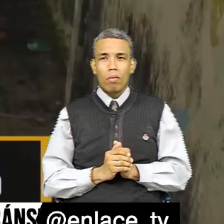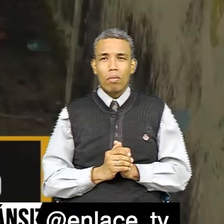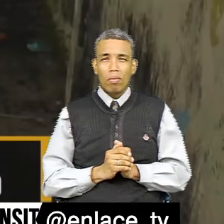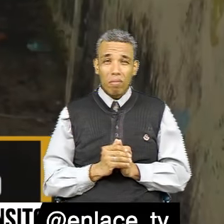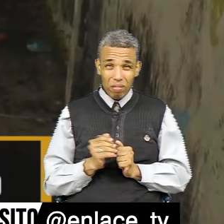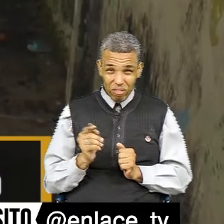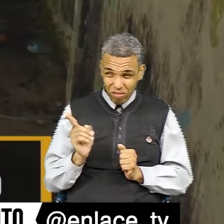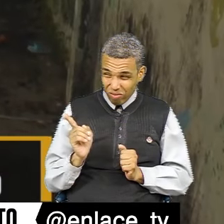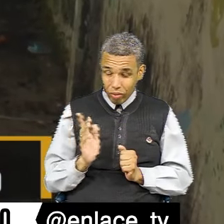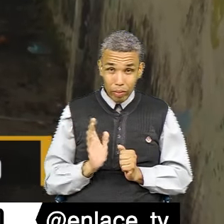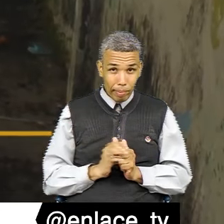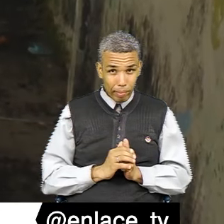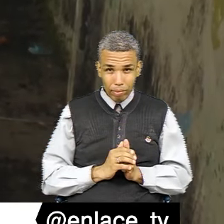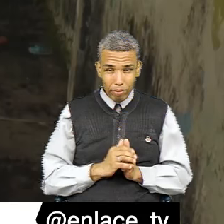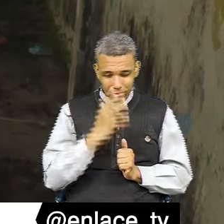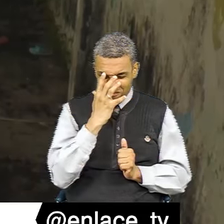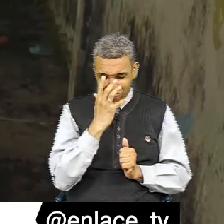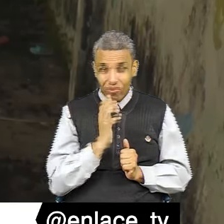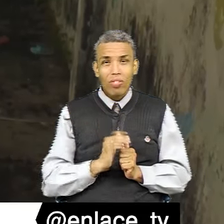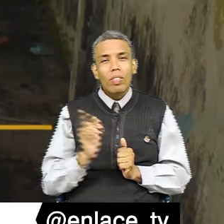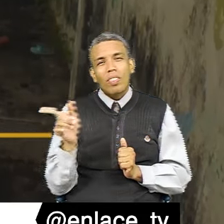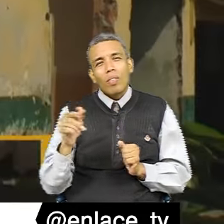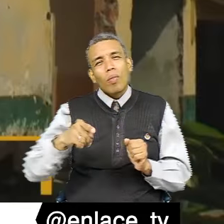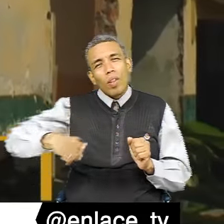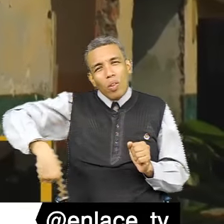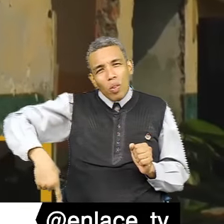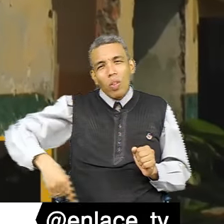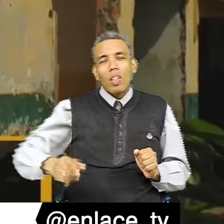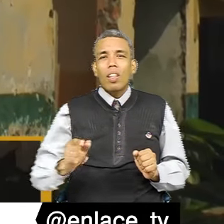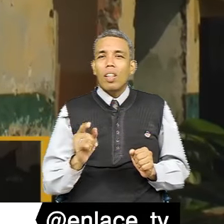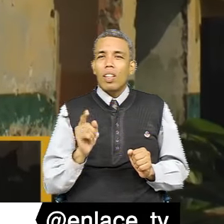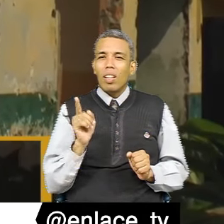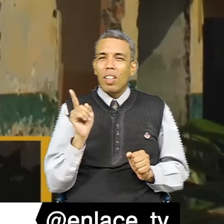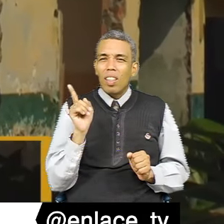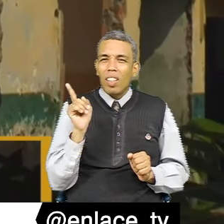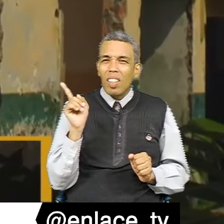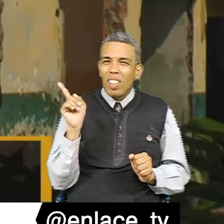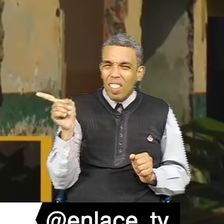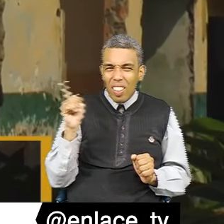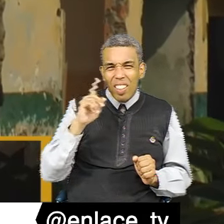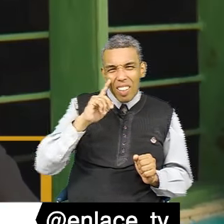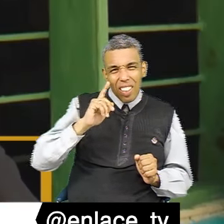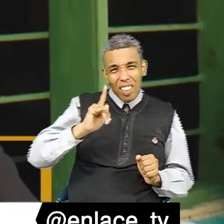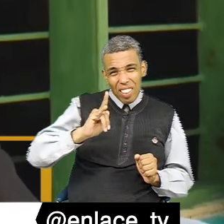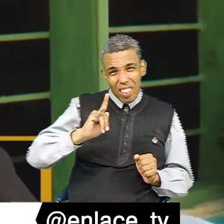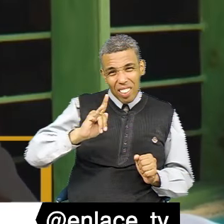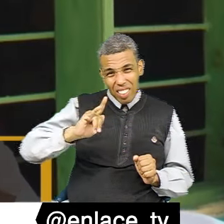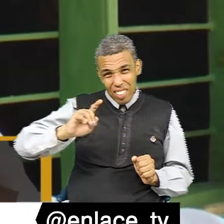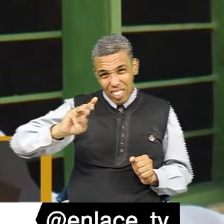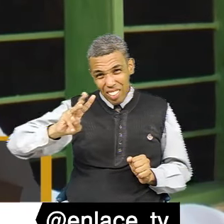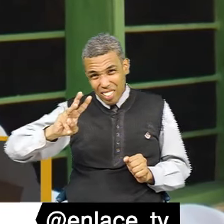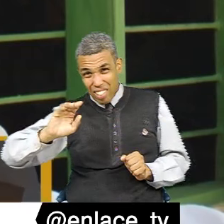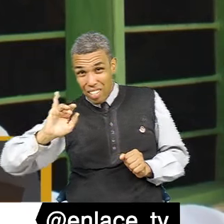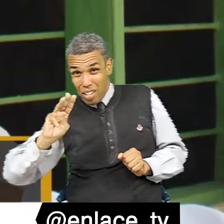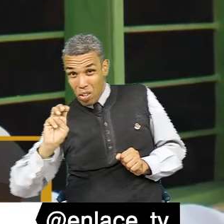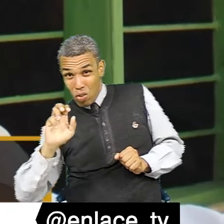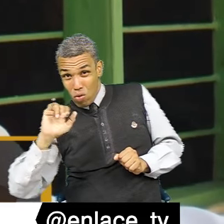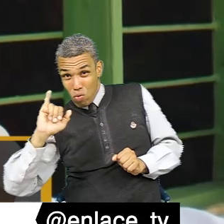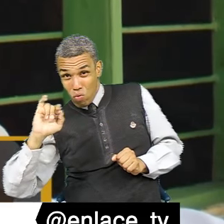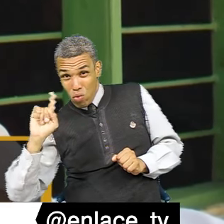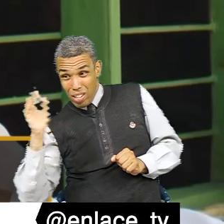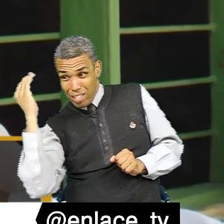abandono en que se encuentra lo que alguna vez fue la Escuela Quiguanis, escuela hecha con el esfuerzo de un club social de Barranca Bermeja. Esta escuela de Quiguanis la donó el